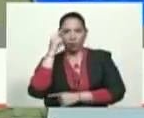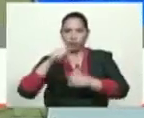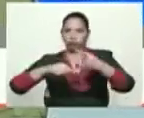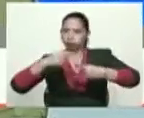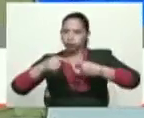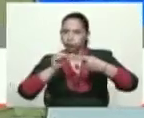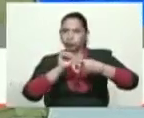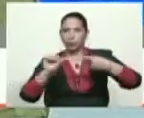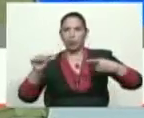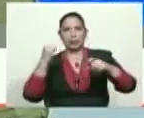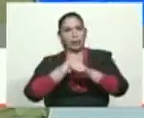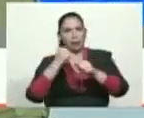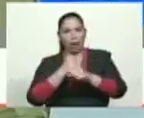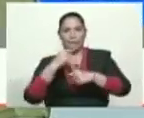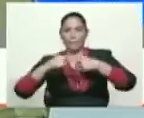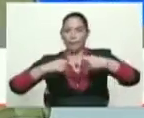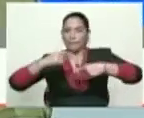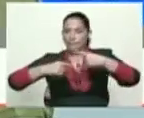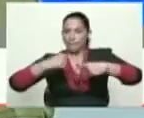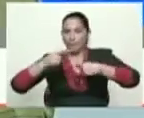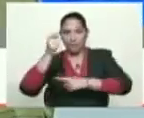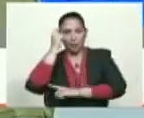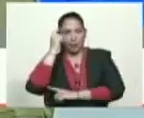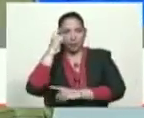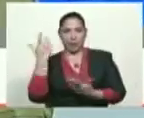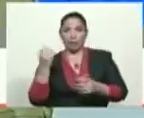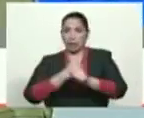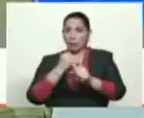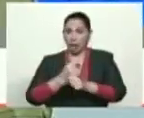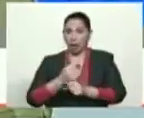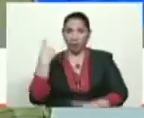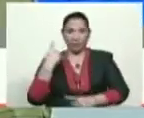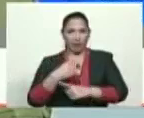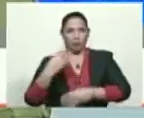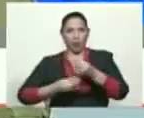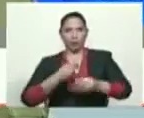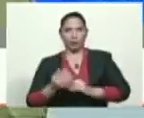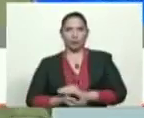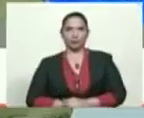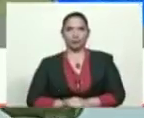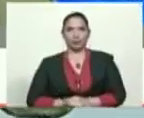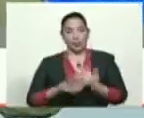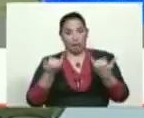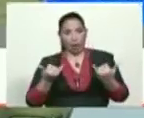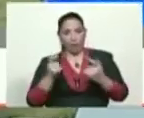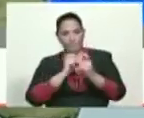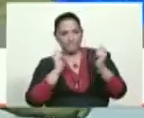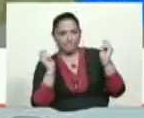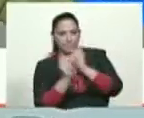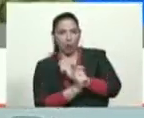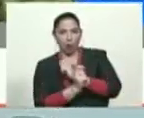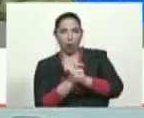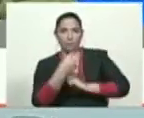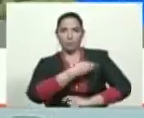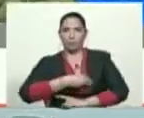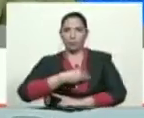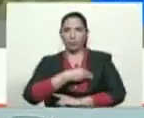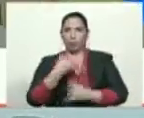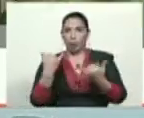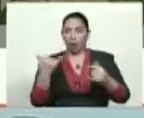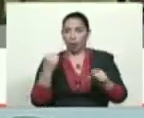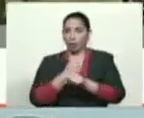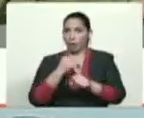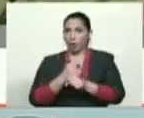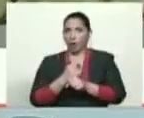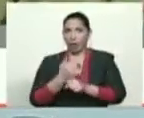esto es un trabajo de todos los días es el trabajo que nos toca hacer ahora convertido en misión el trabajo que le toca